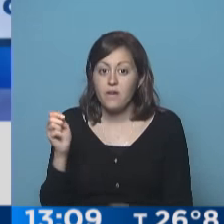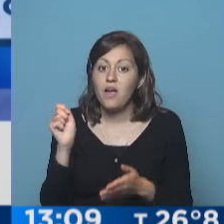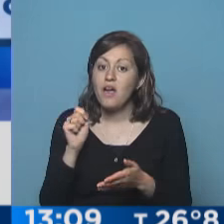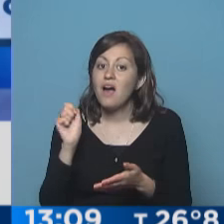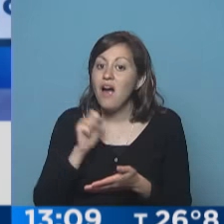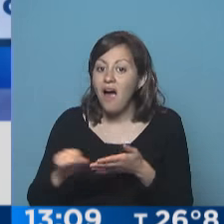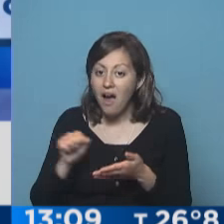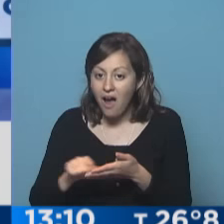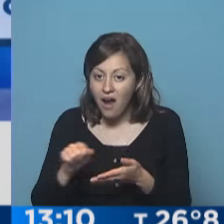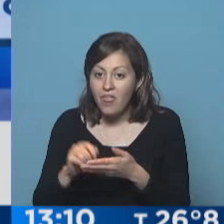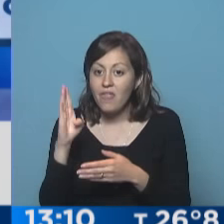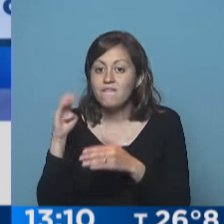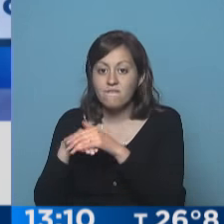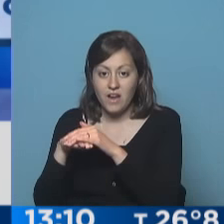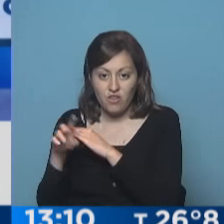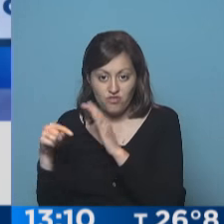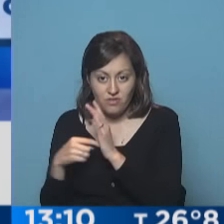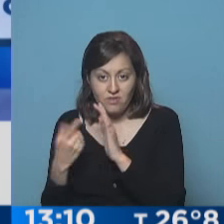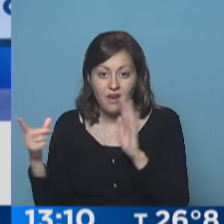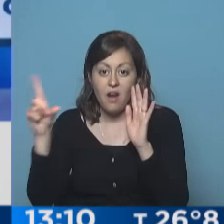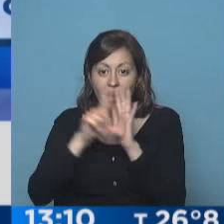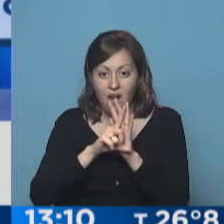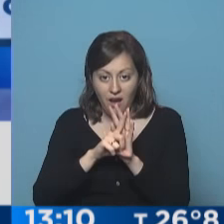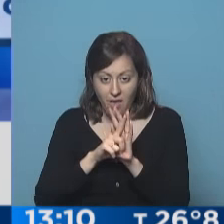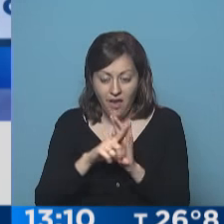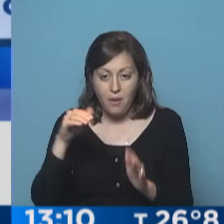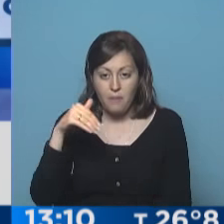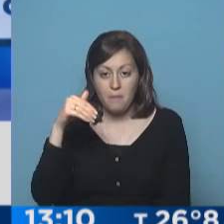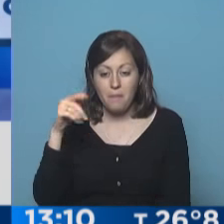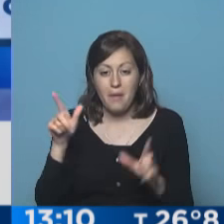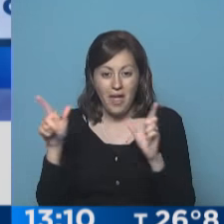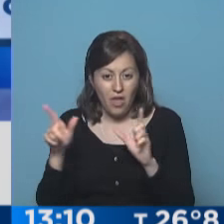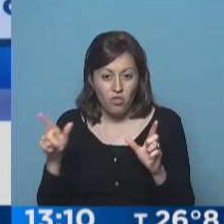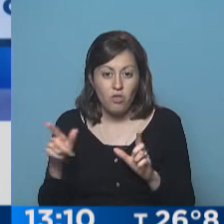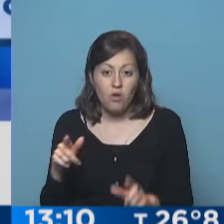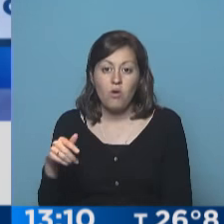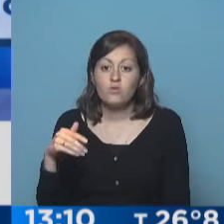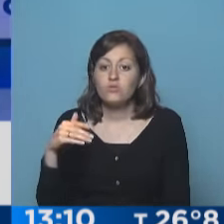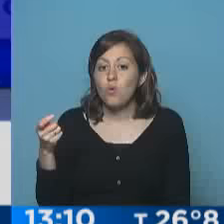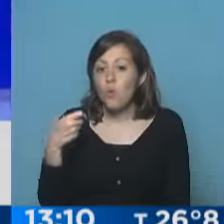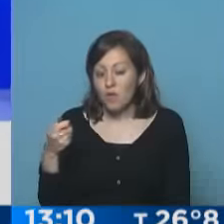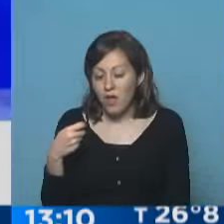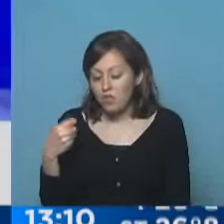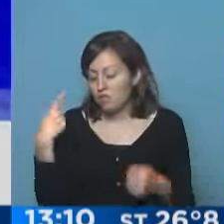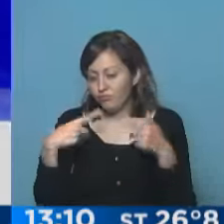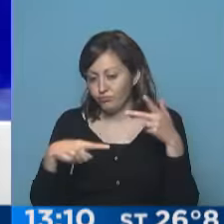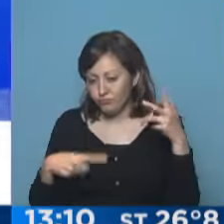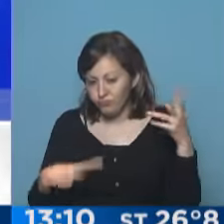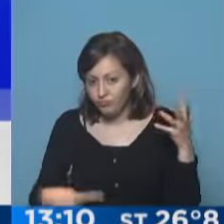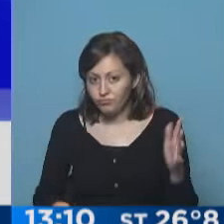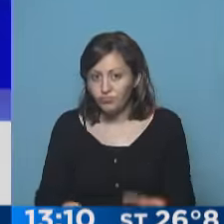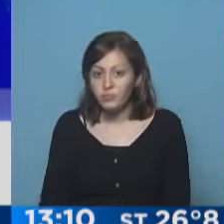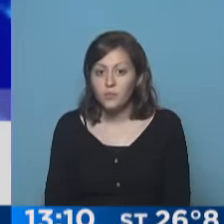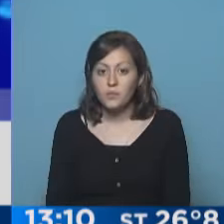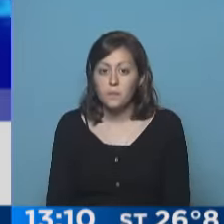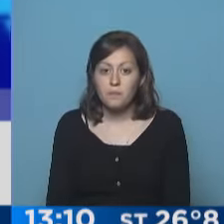medios movilidad jubilatoria reforma política la reforma judicial y la la reforma al código civil y comercial cuestiones